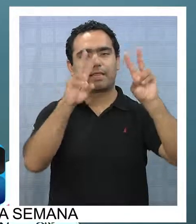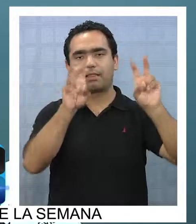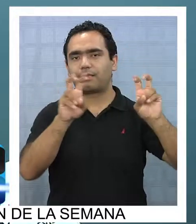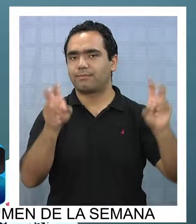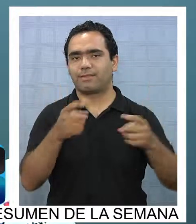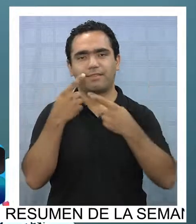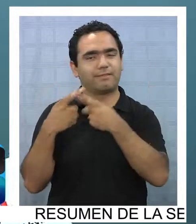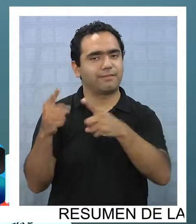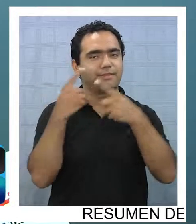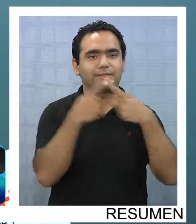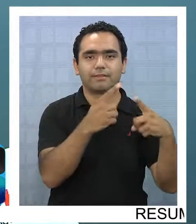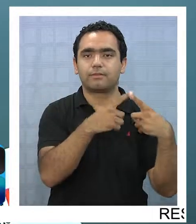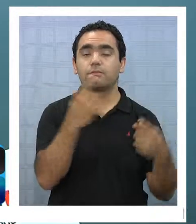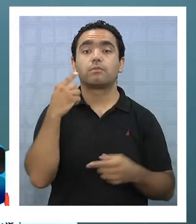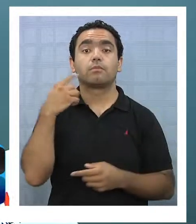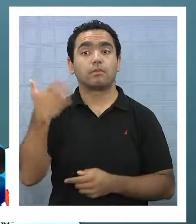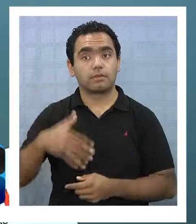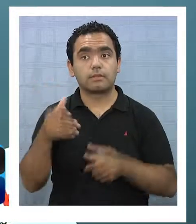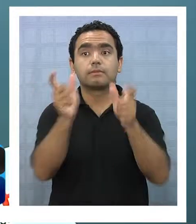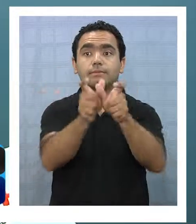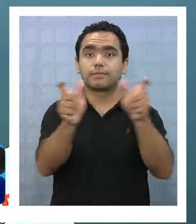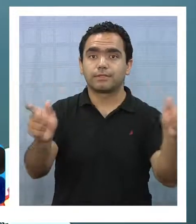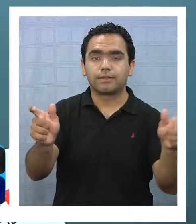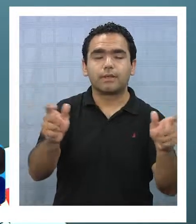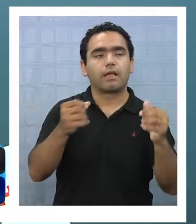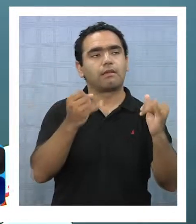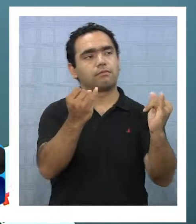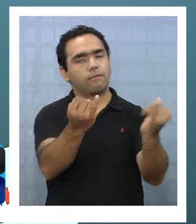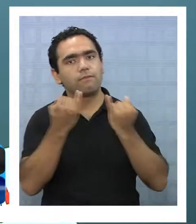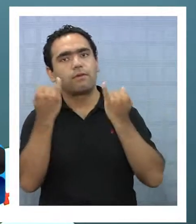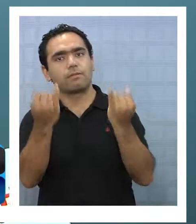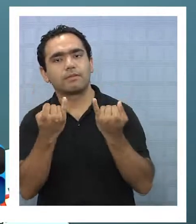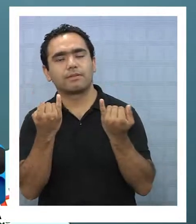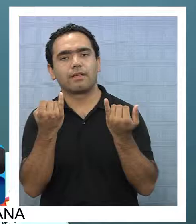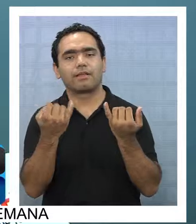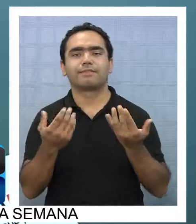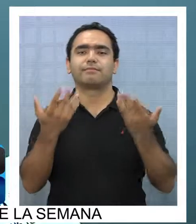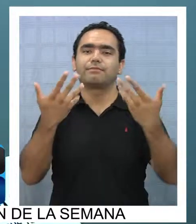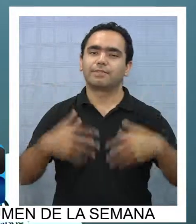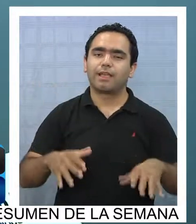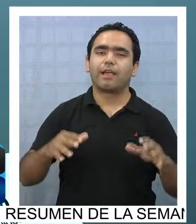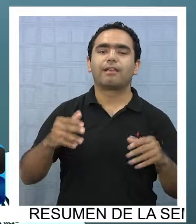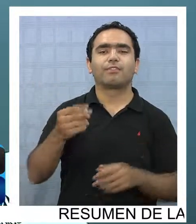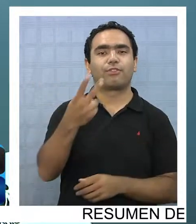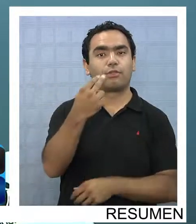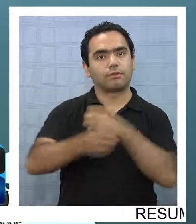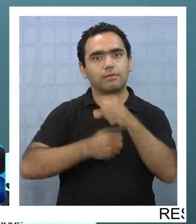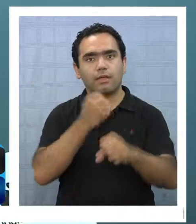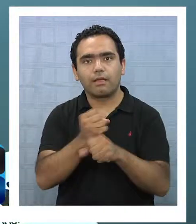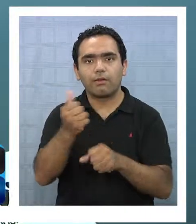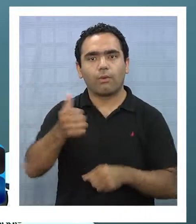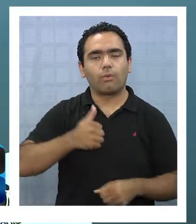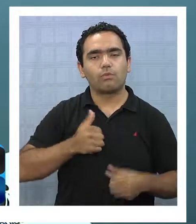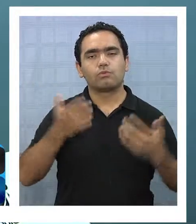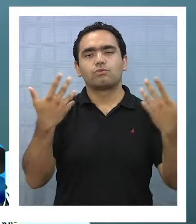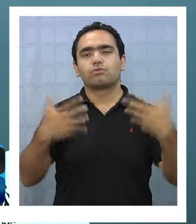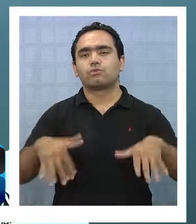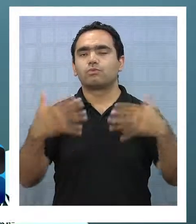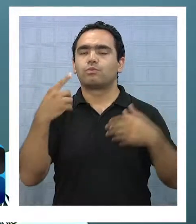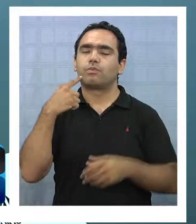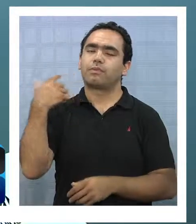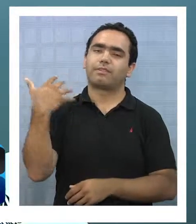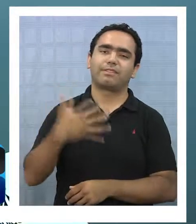Siempre es importante que la comunidad se mantenga informada y obviamente cumplir 12 años es un hito importante en un medio de comunicación de carácter